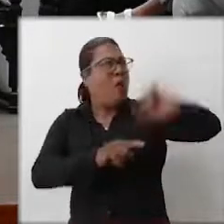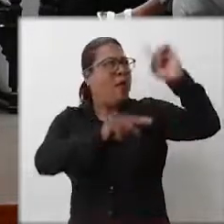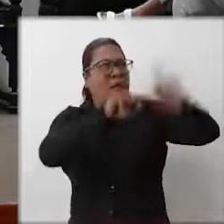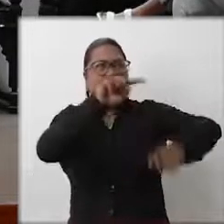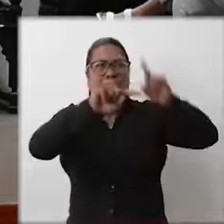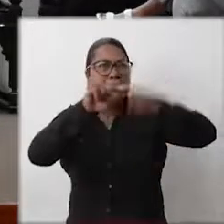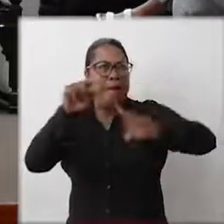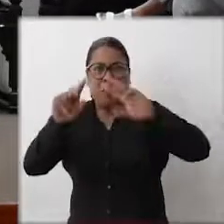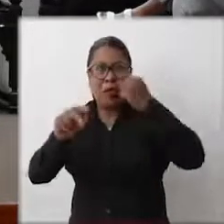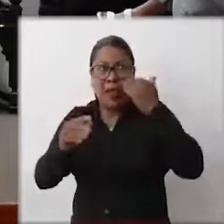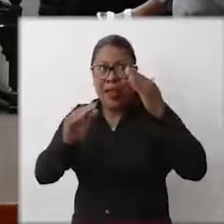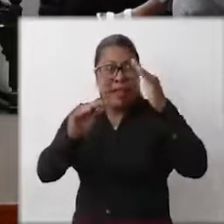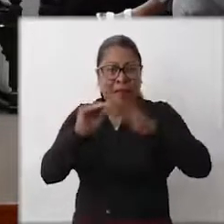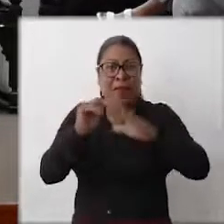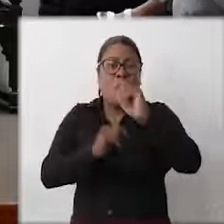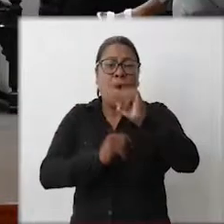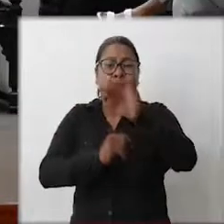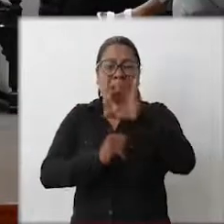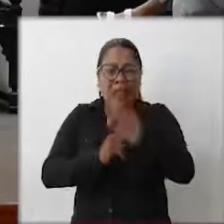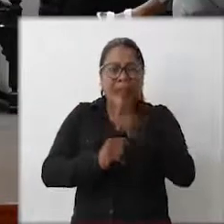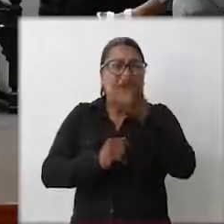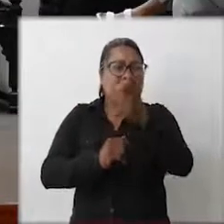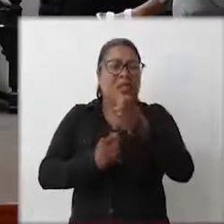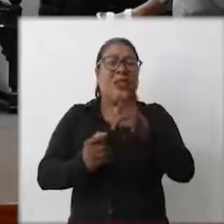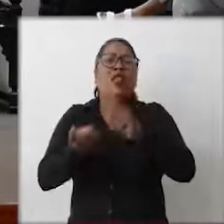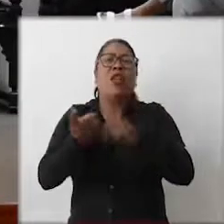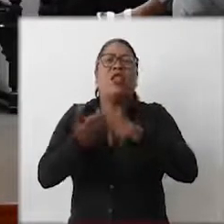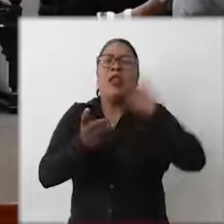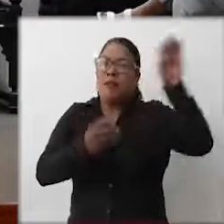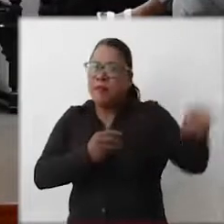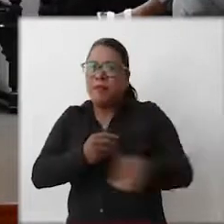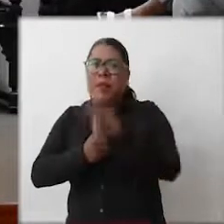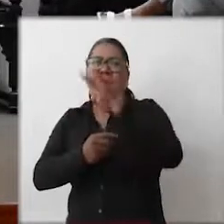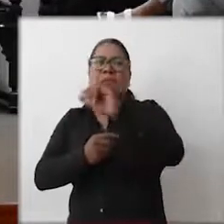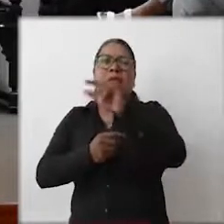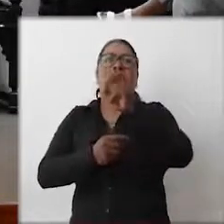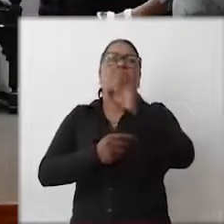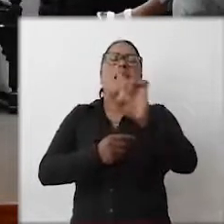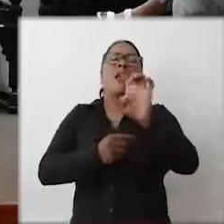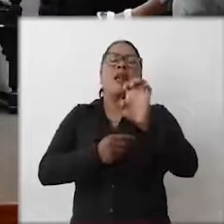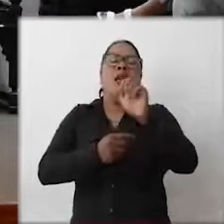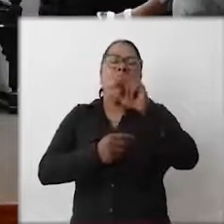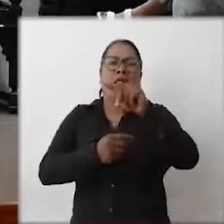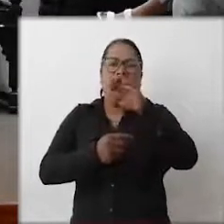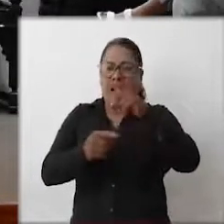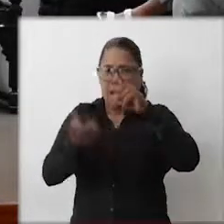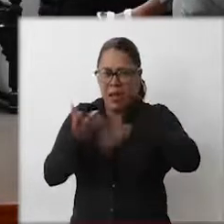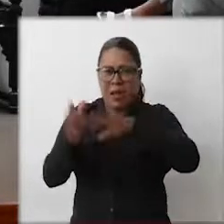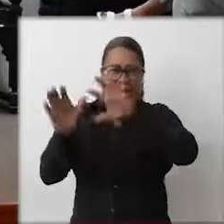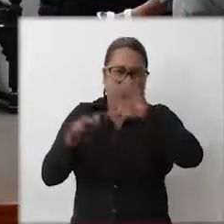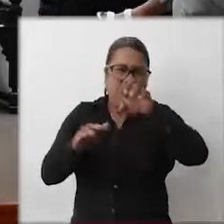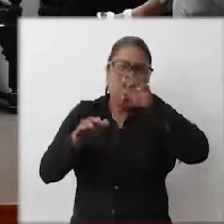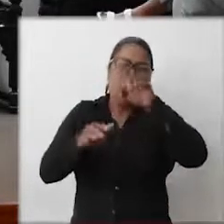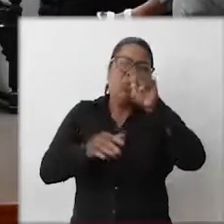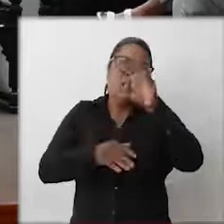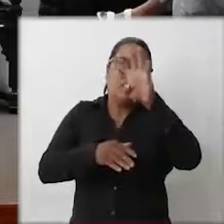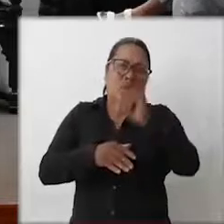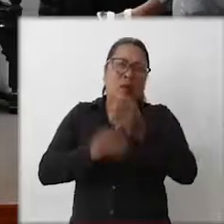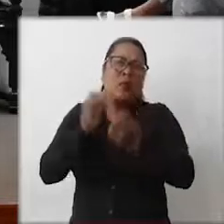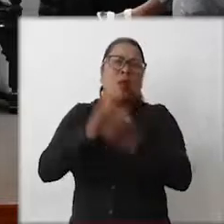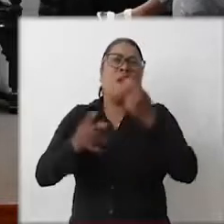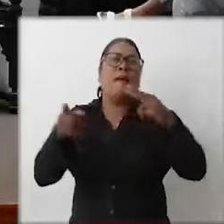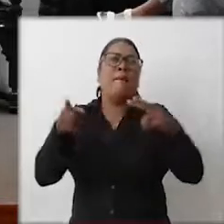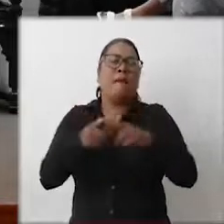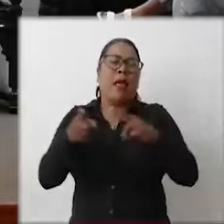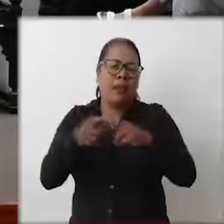al poder mexica y construye su casa en el lugar de la audiencia prehispánica. El primer virrey Antonio de Mendoza en